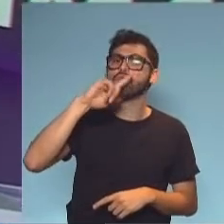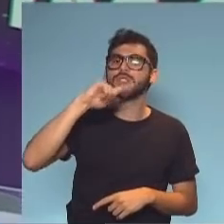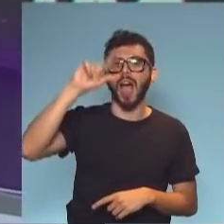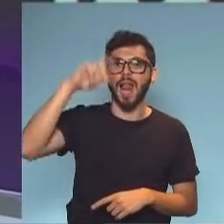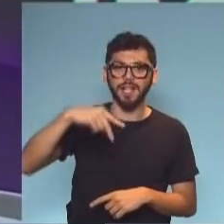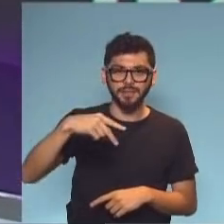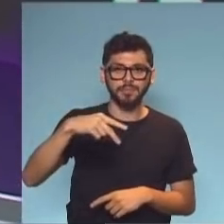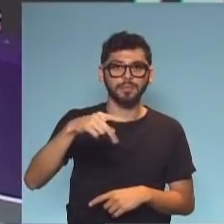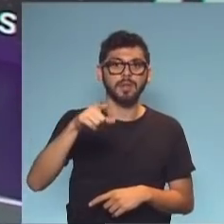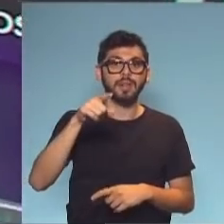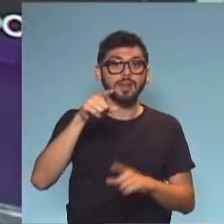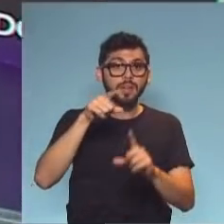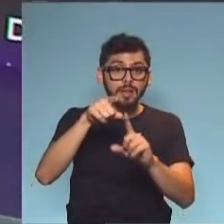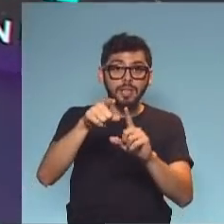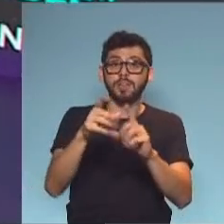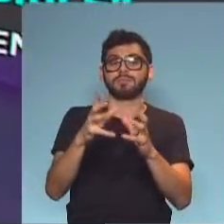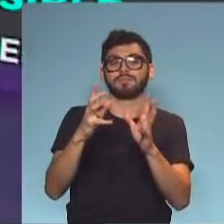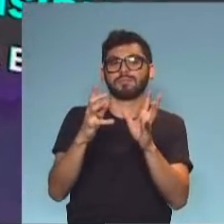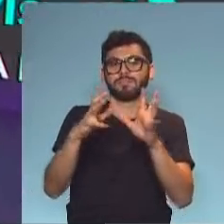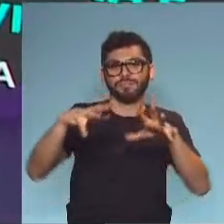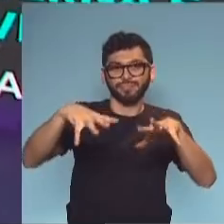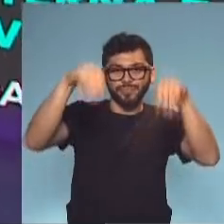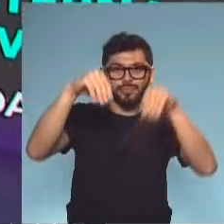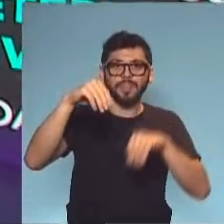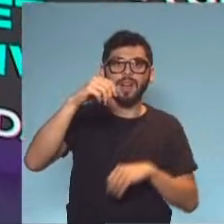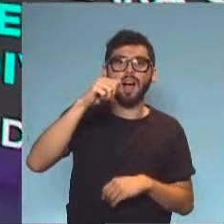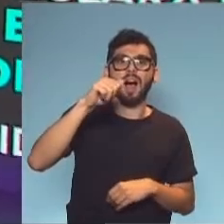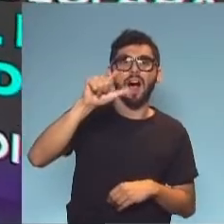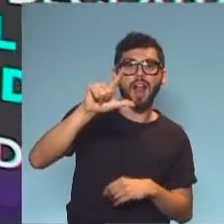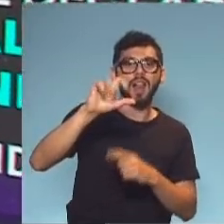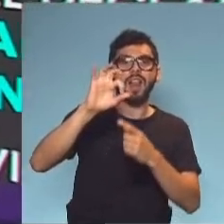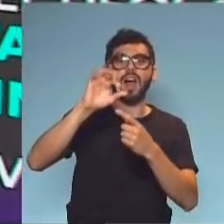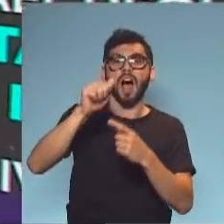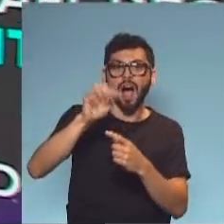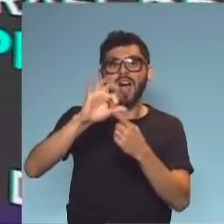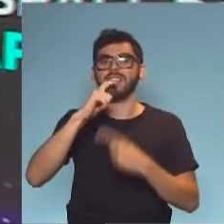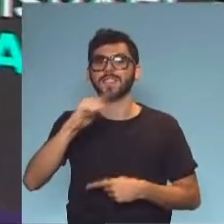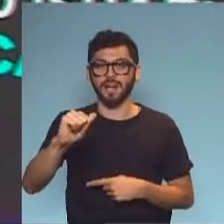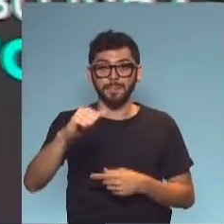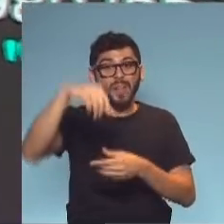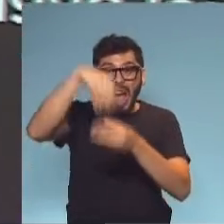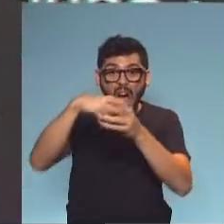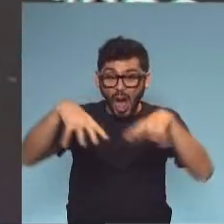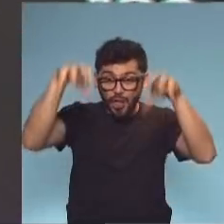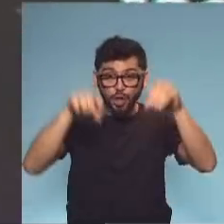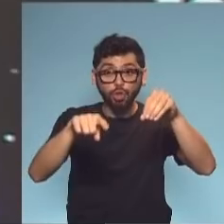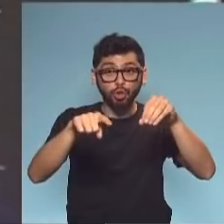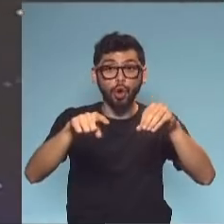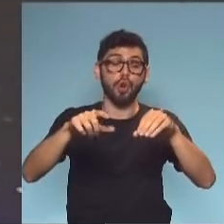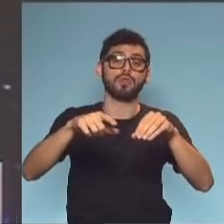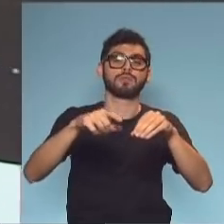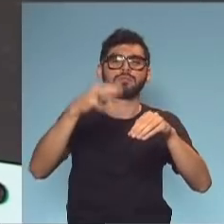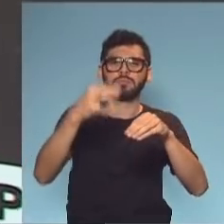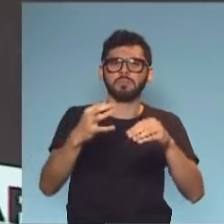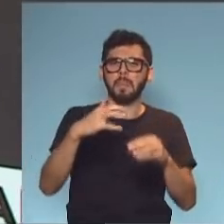de Al-Aqsa en Jerusalén. Adentro, al interior, había unos fieles palestinos que habían ingresado